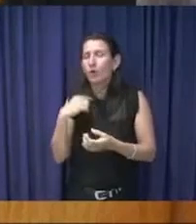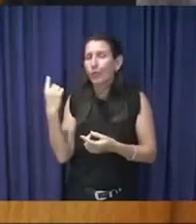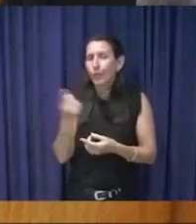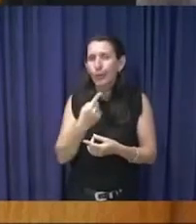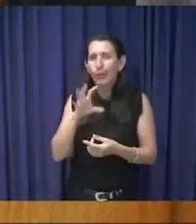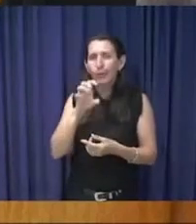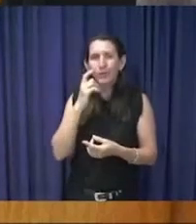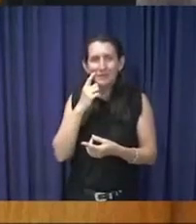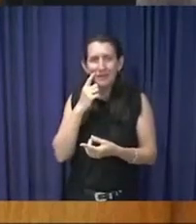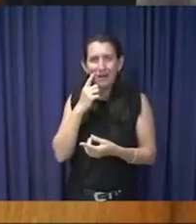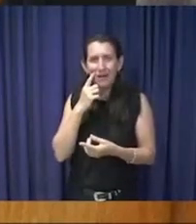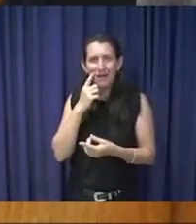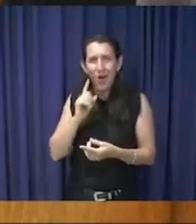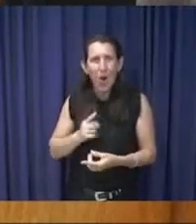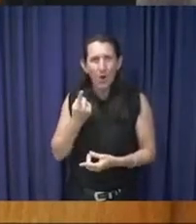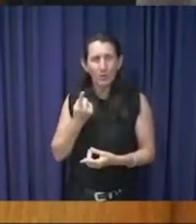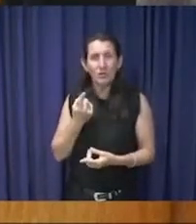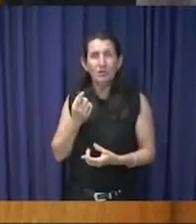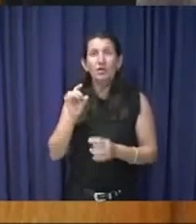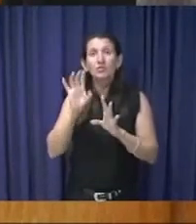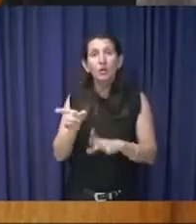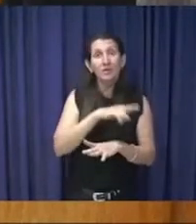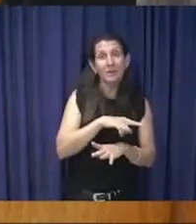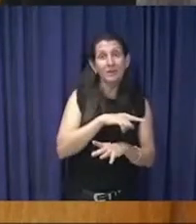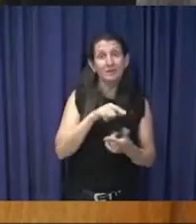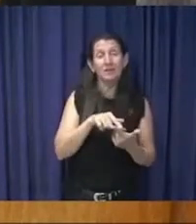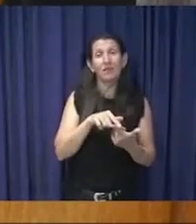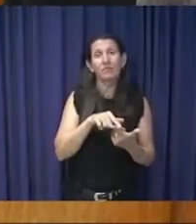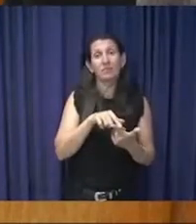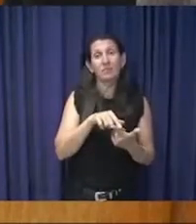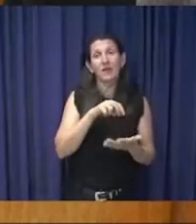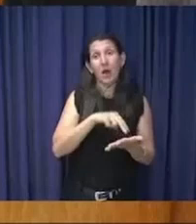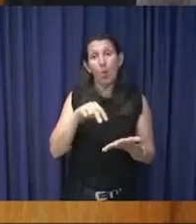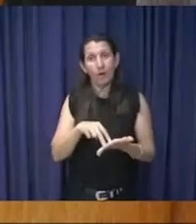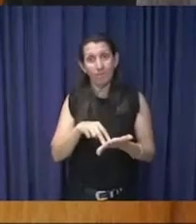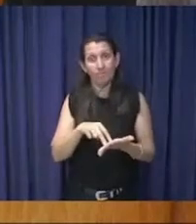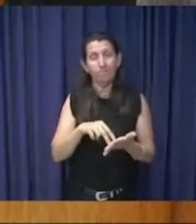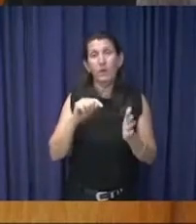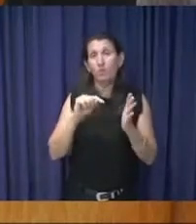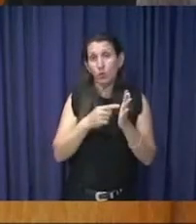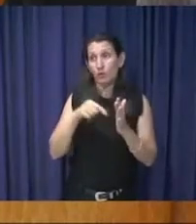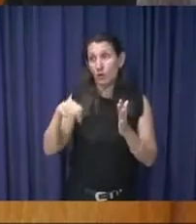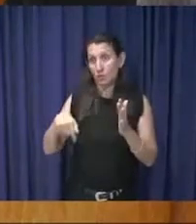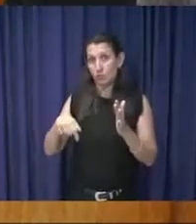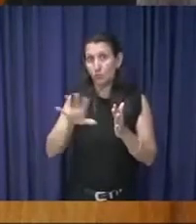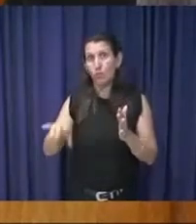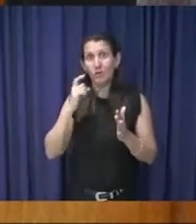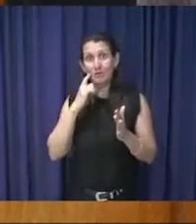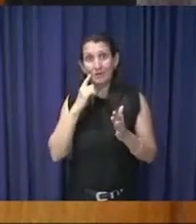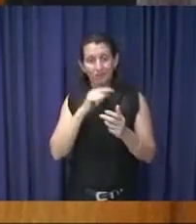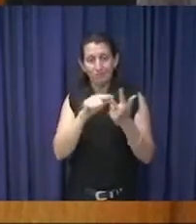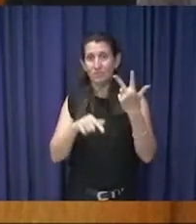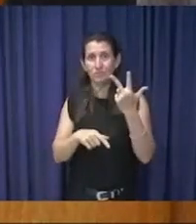anoté, solamente Buenos Aires, Neuquén y Entre Ríos tienen el 82% móvil. La